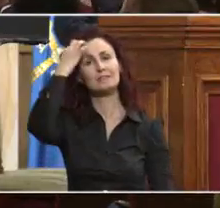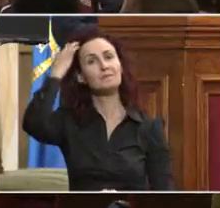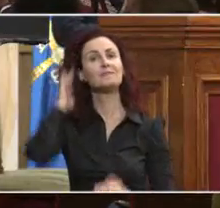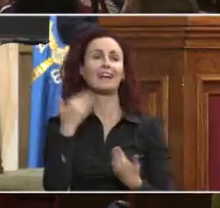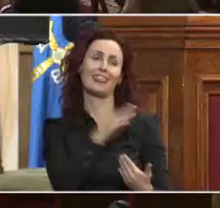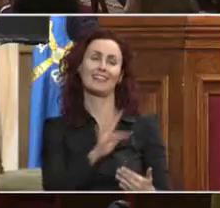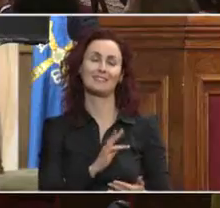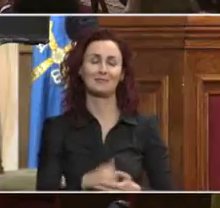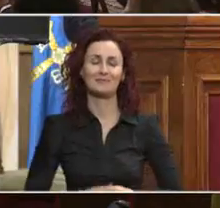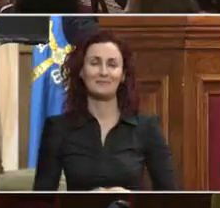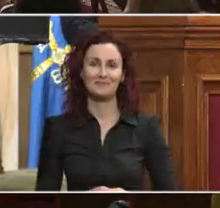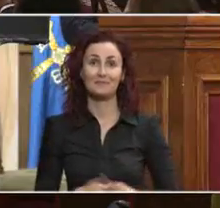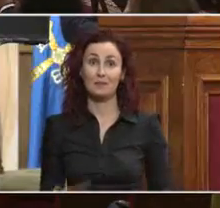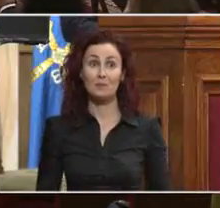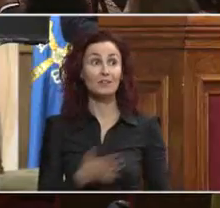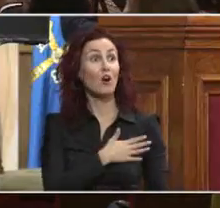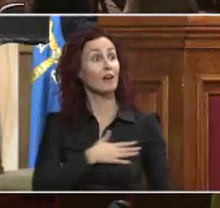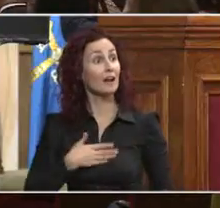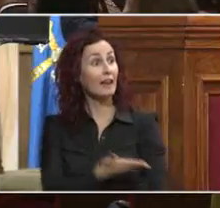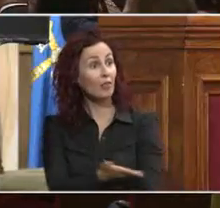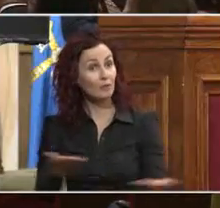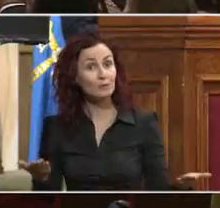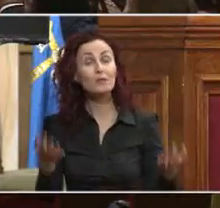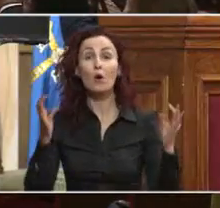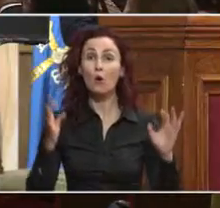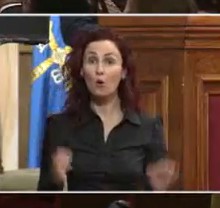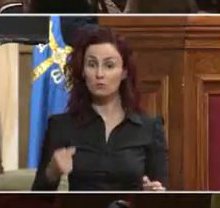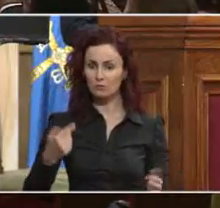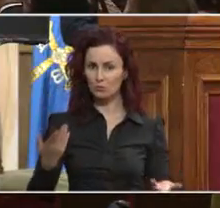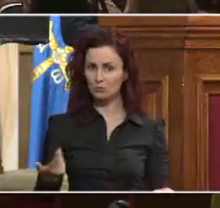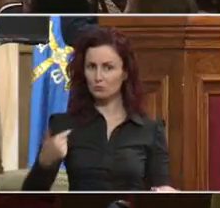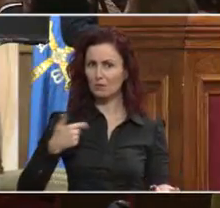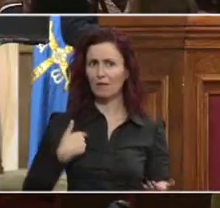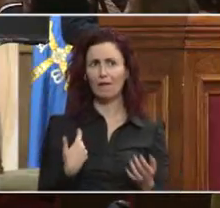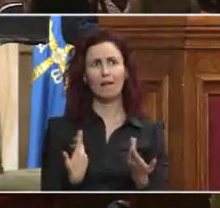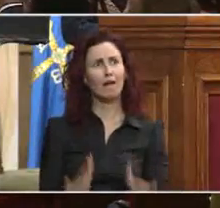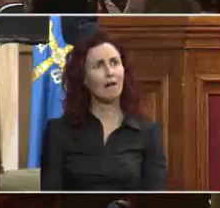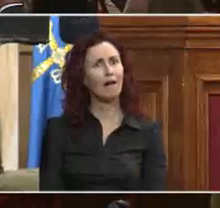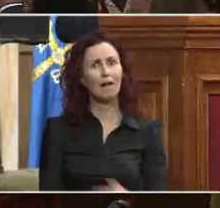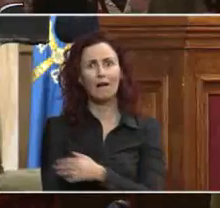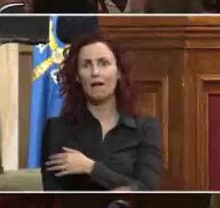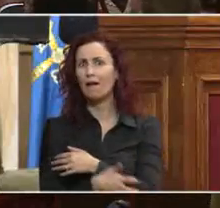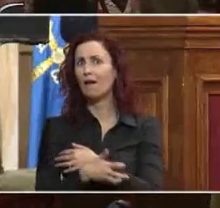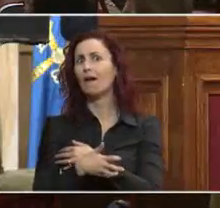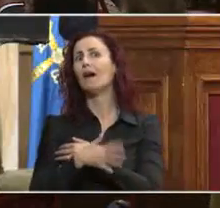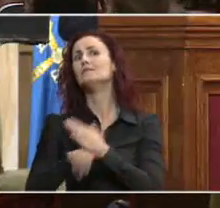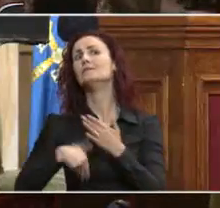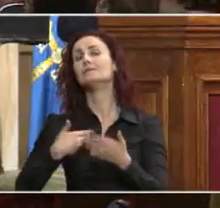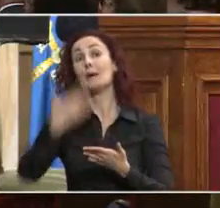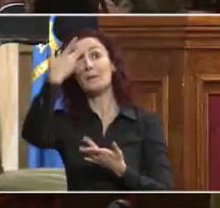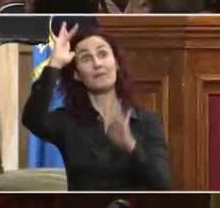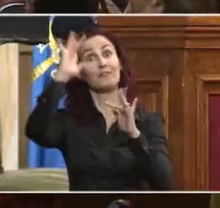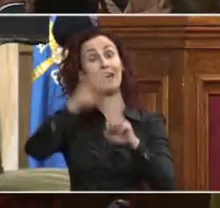Gracias. Queridos amigos, yo era un pobre desgraciado, hasta que un día un